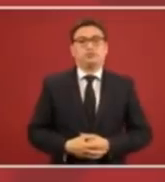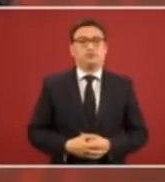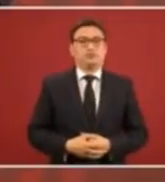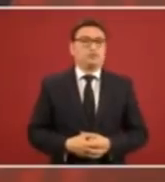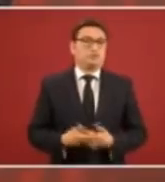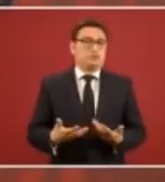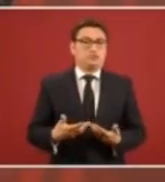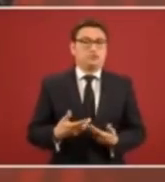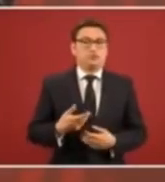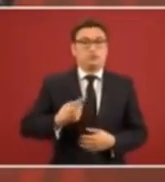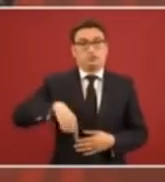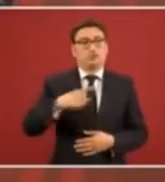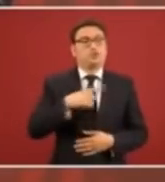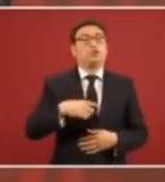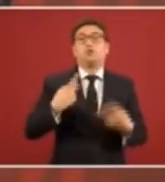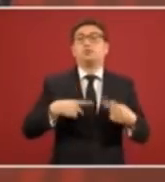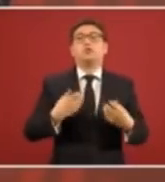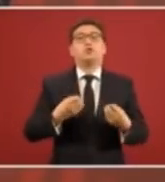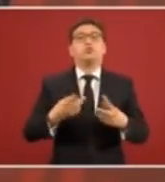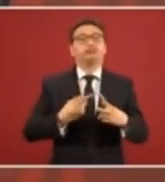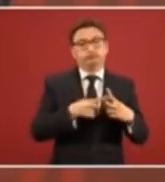es cosa de hacer las cuentas.